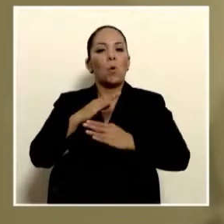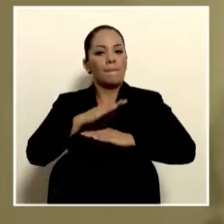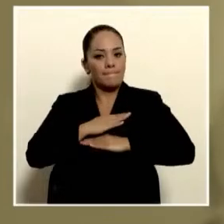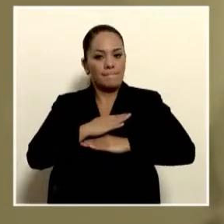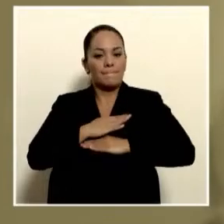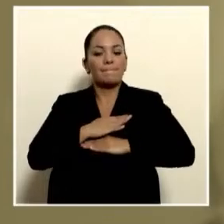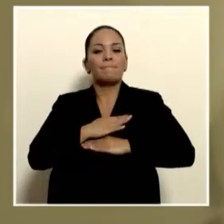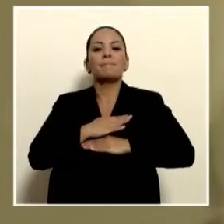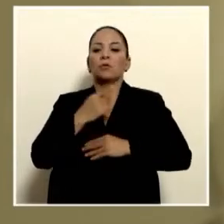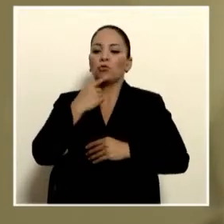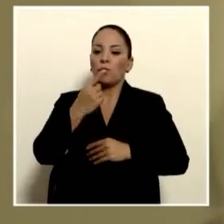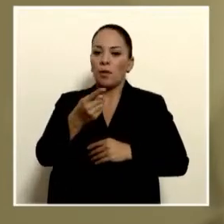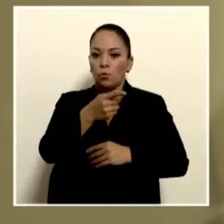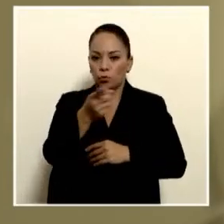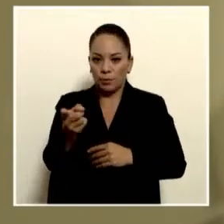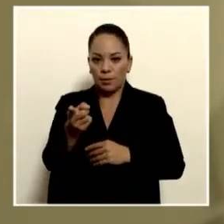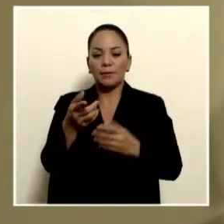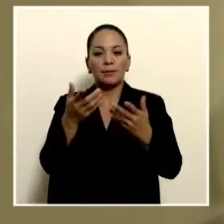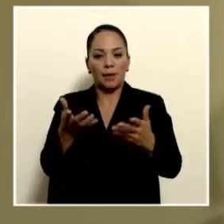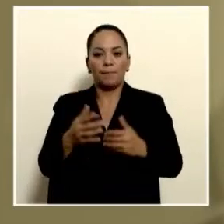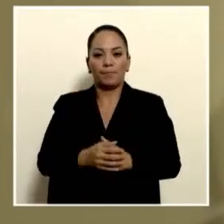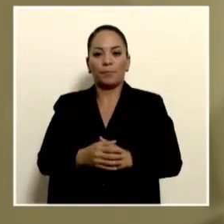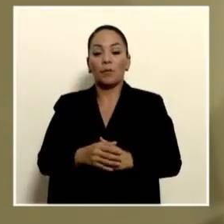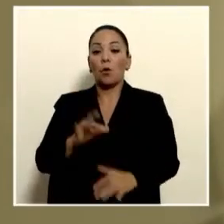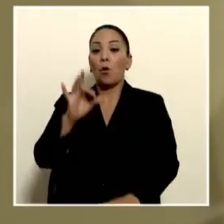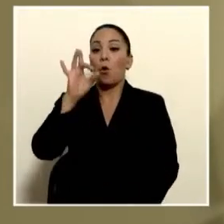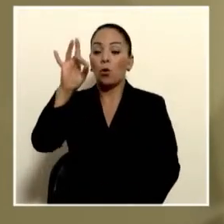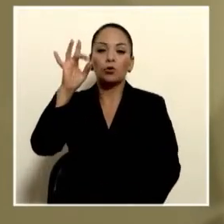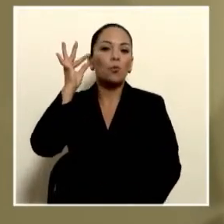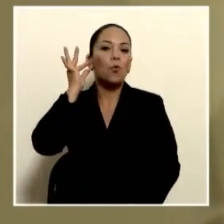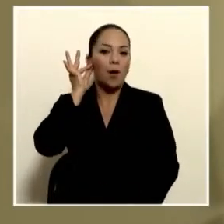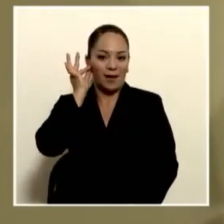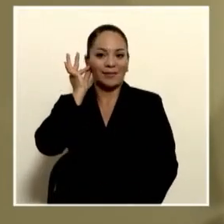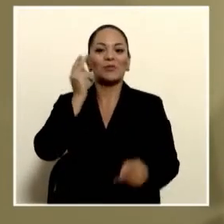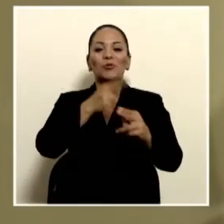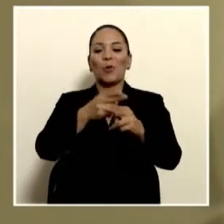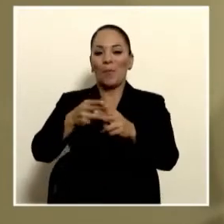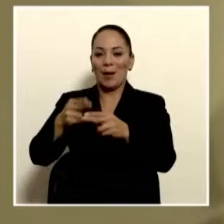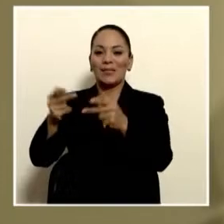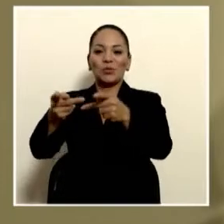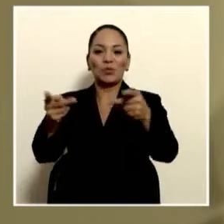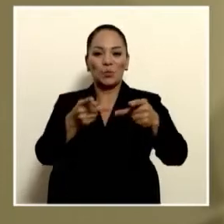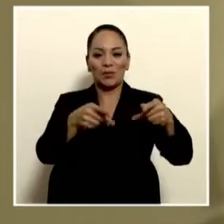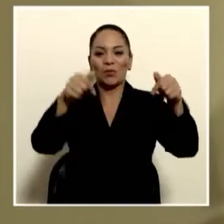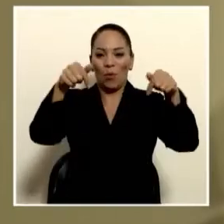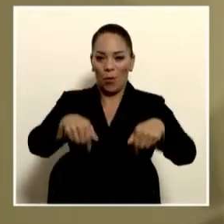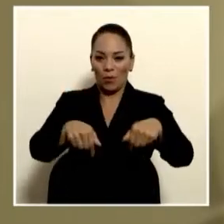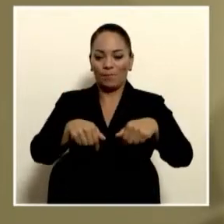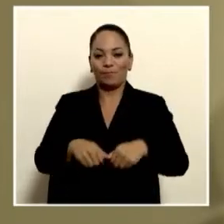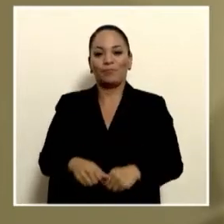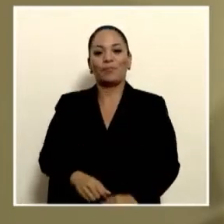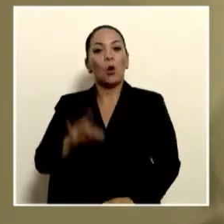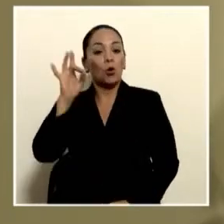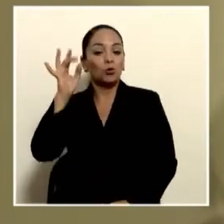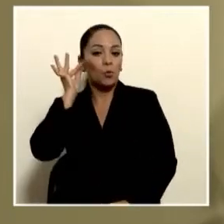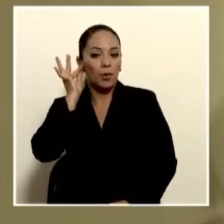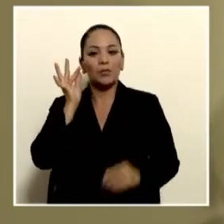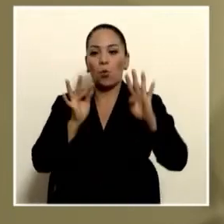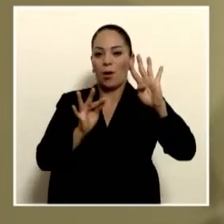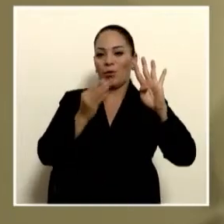decir que hubo 8 mujeres nombradas hoy y 4